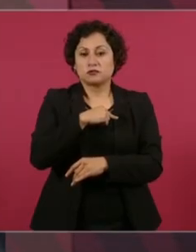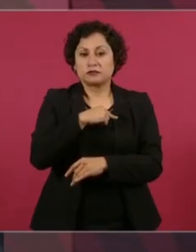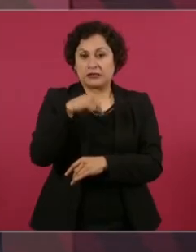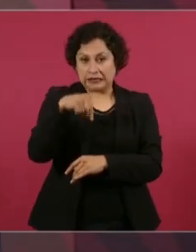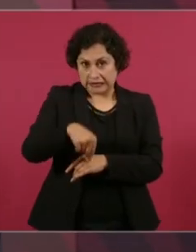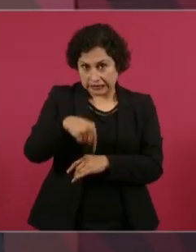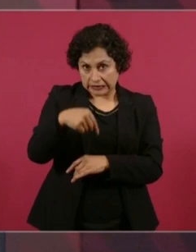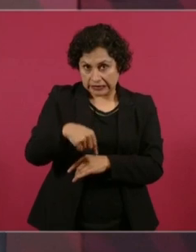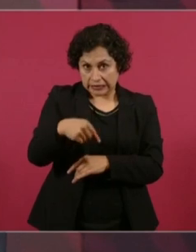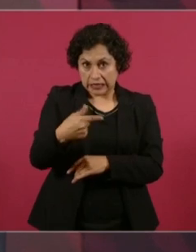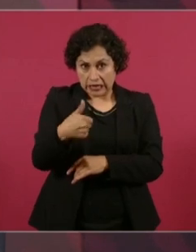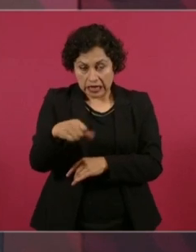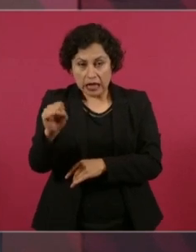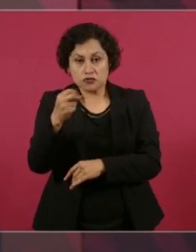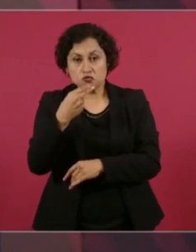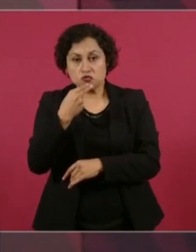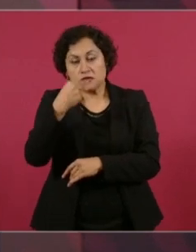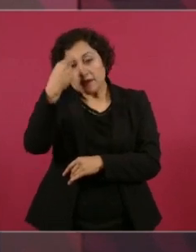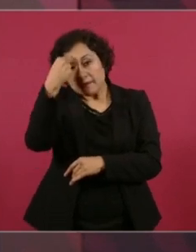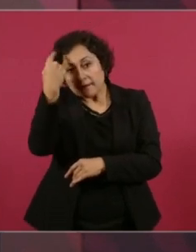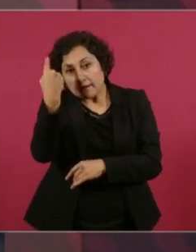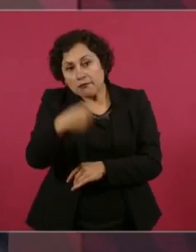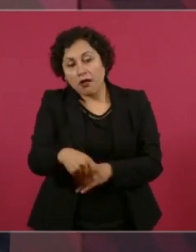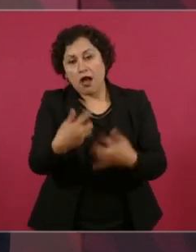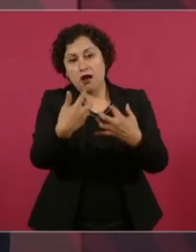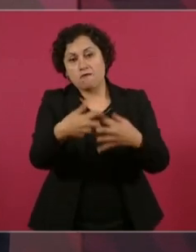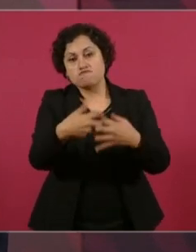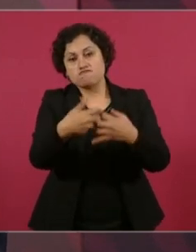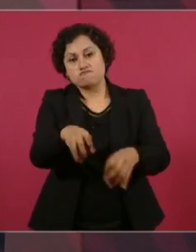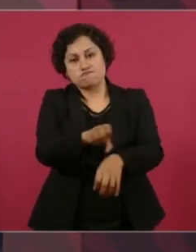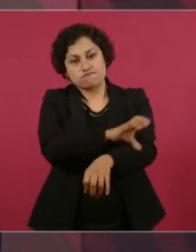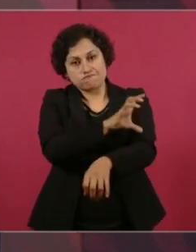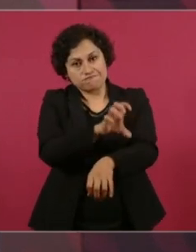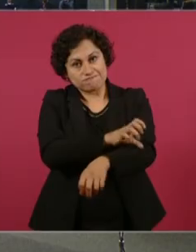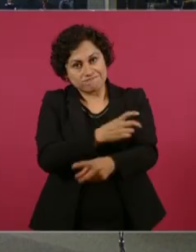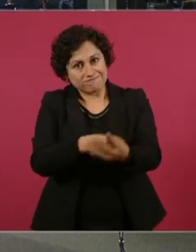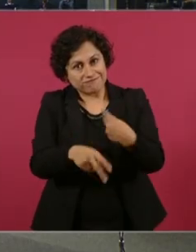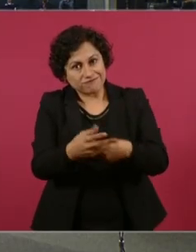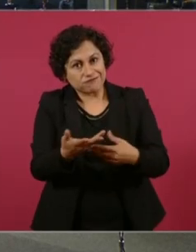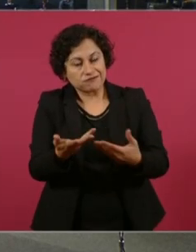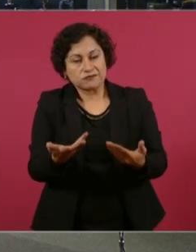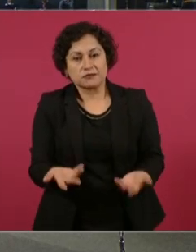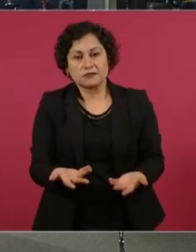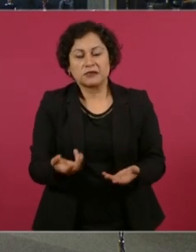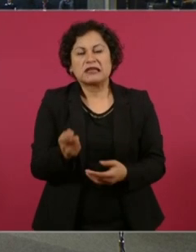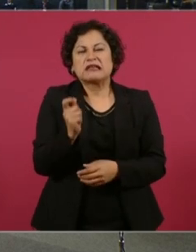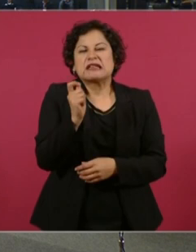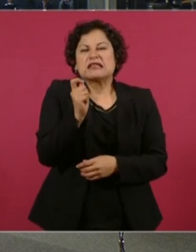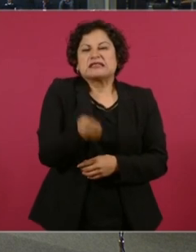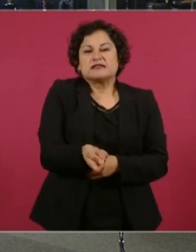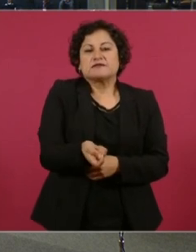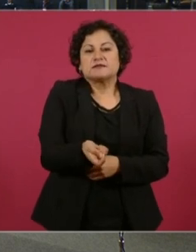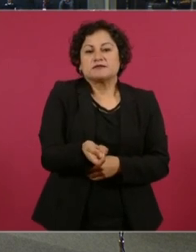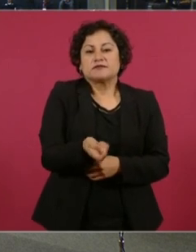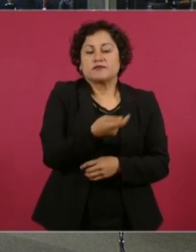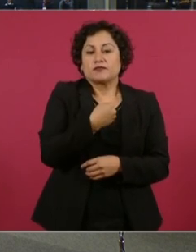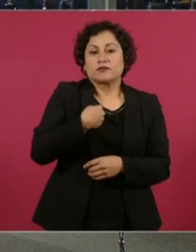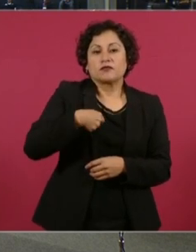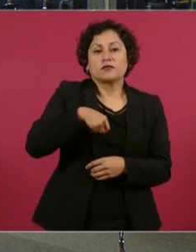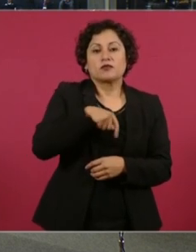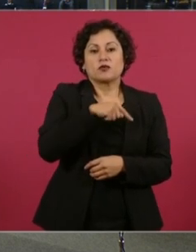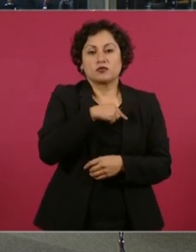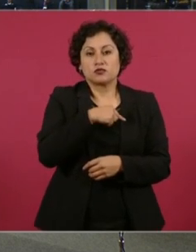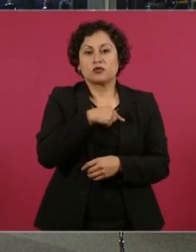produciendo energía con gas, y esto significa que no tenemos